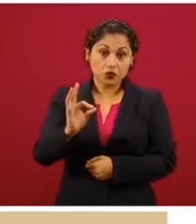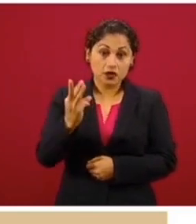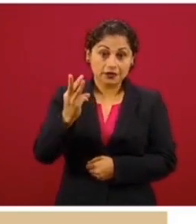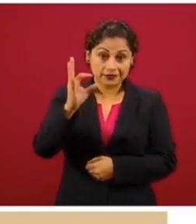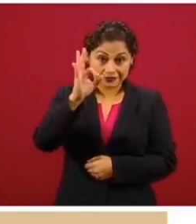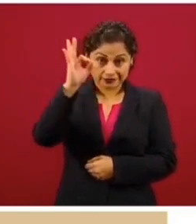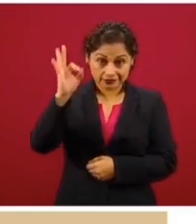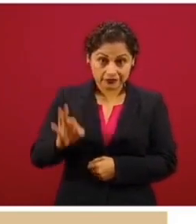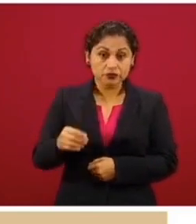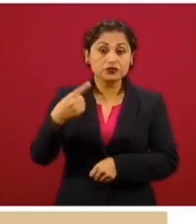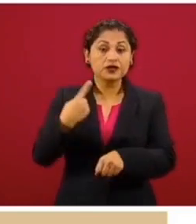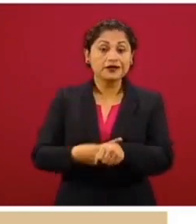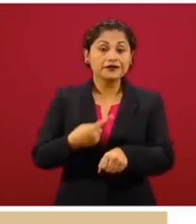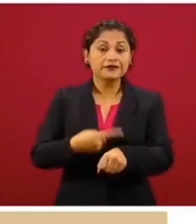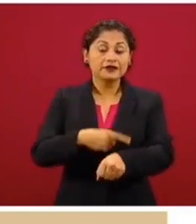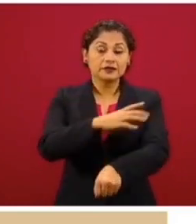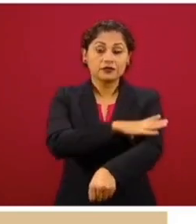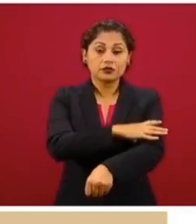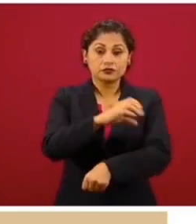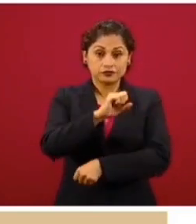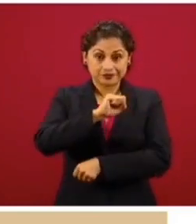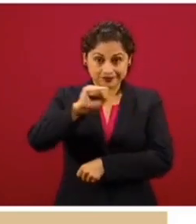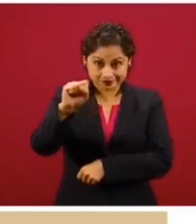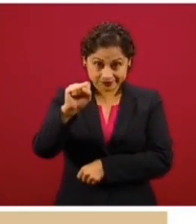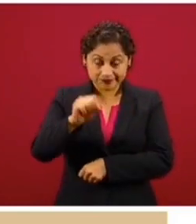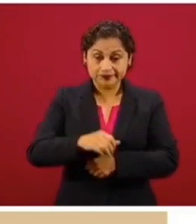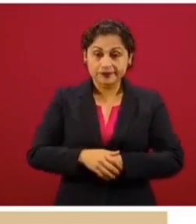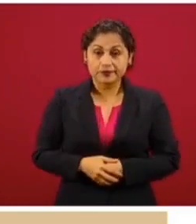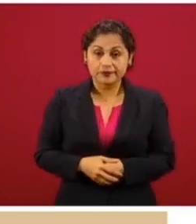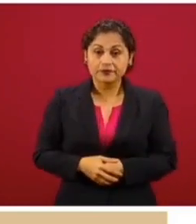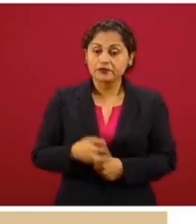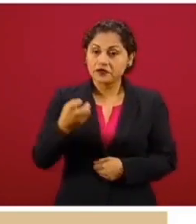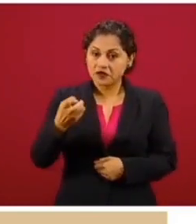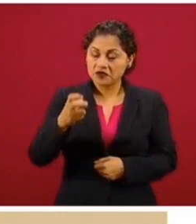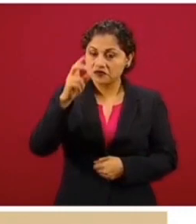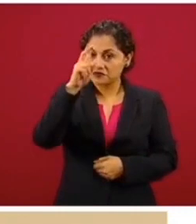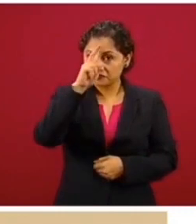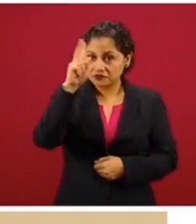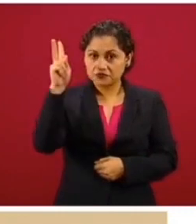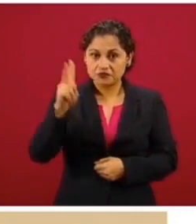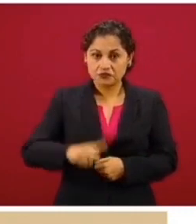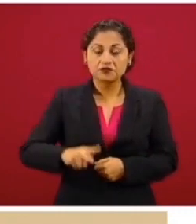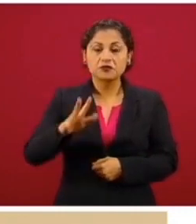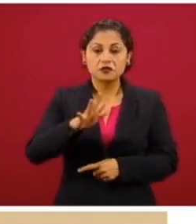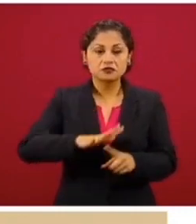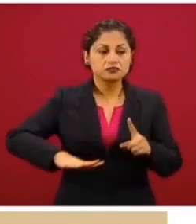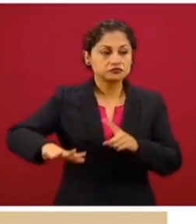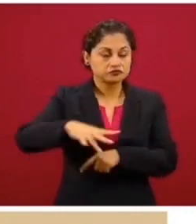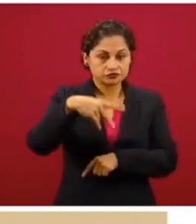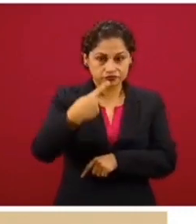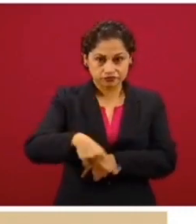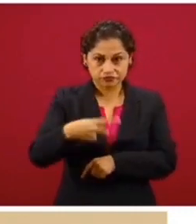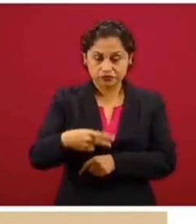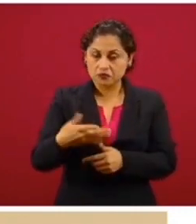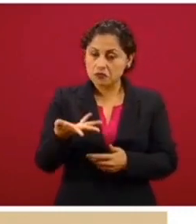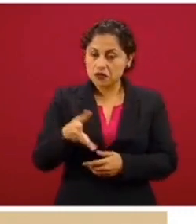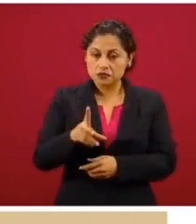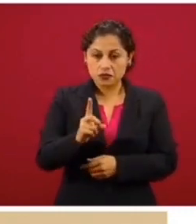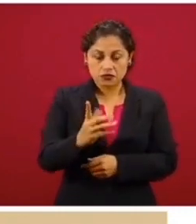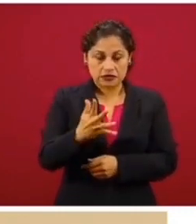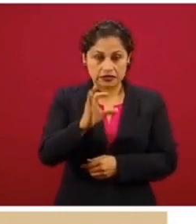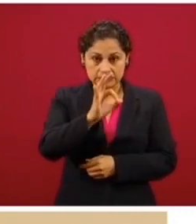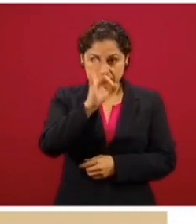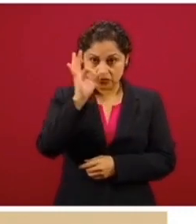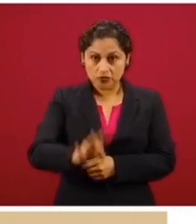tienen hipertensión esto es más que lo que existe en la población en general que es cerca del 35 por ciento